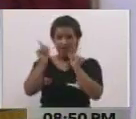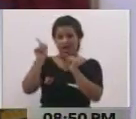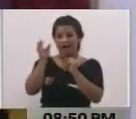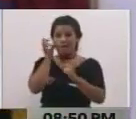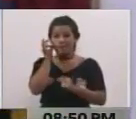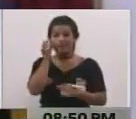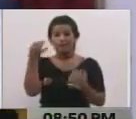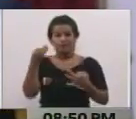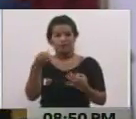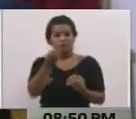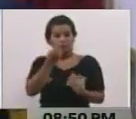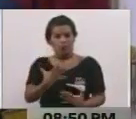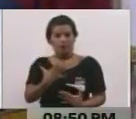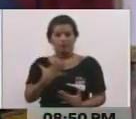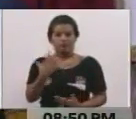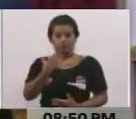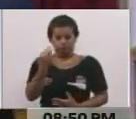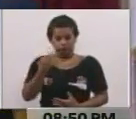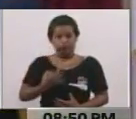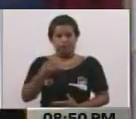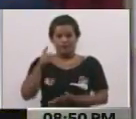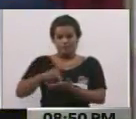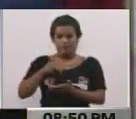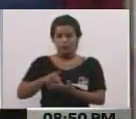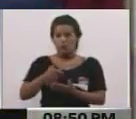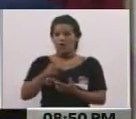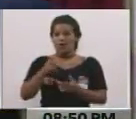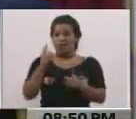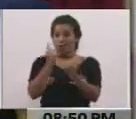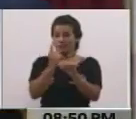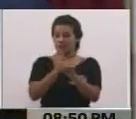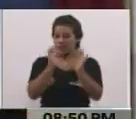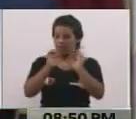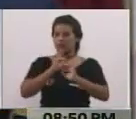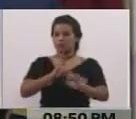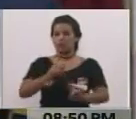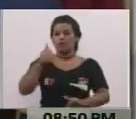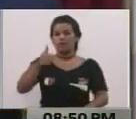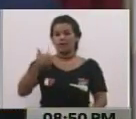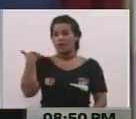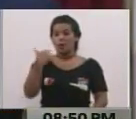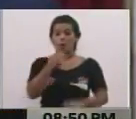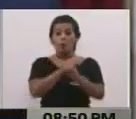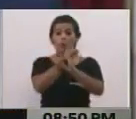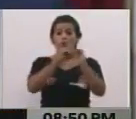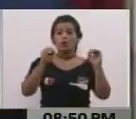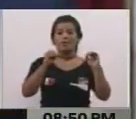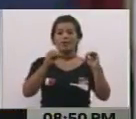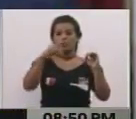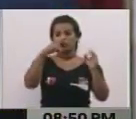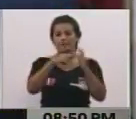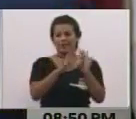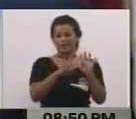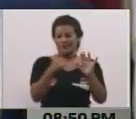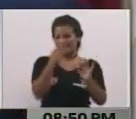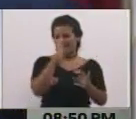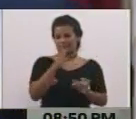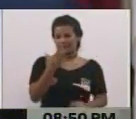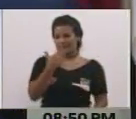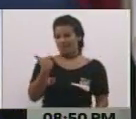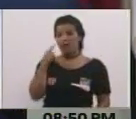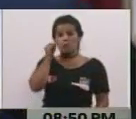labor desde los Juegos Olímpicos Río 2016, donde ganó la presea